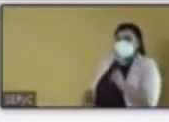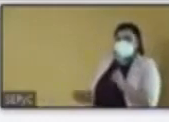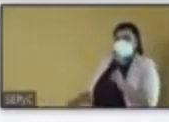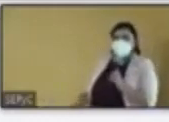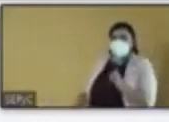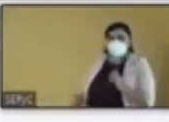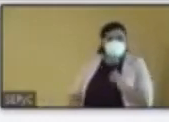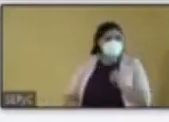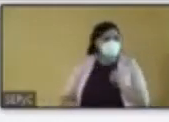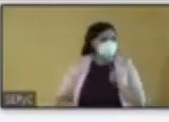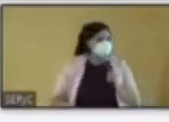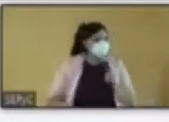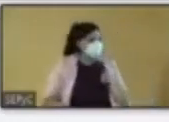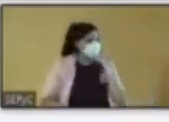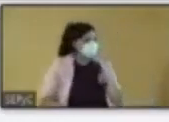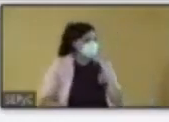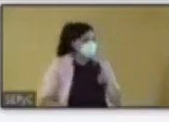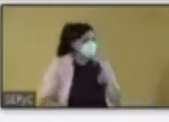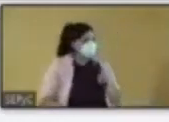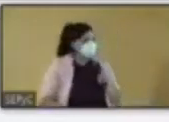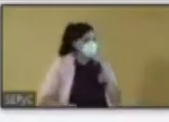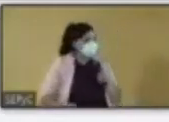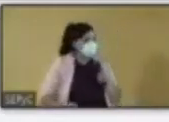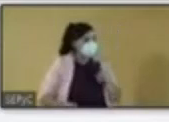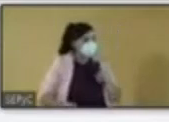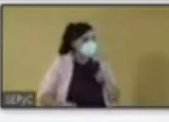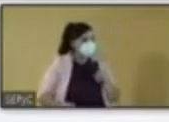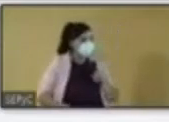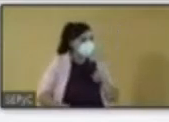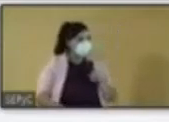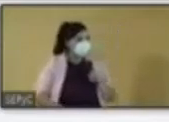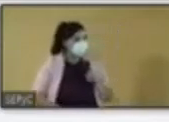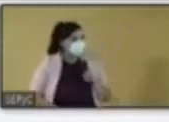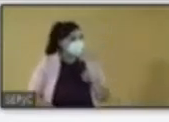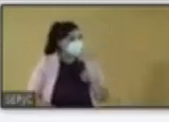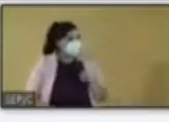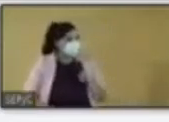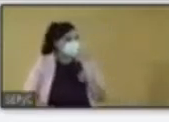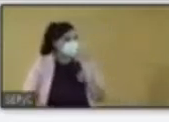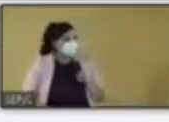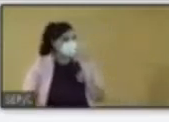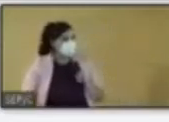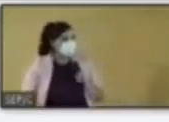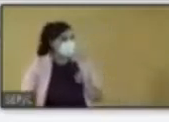poder ingresar como usuario dentro de la misma. Damos, por favor, entrar.